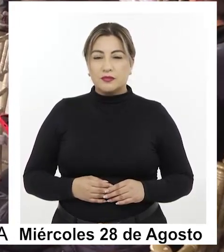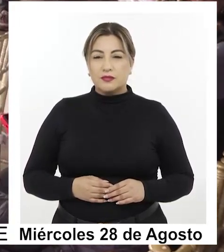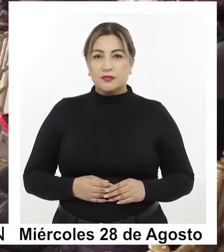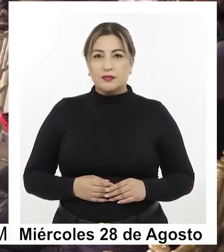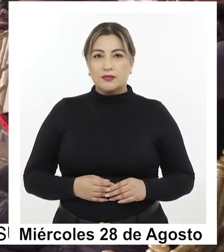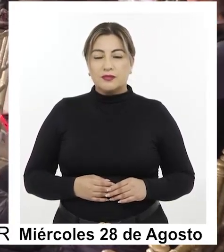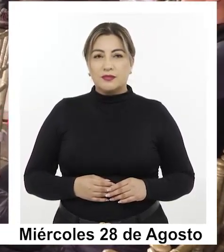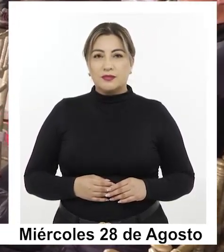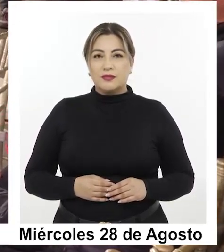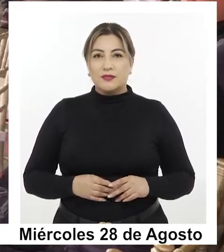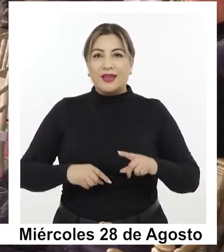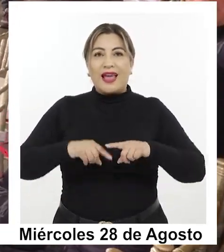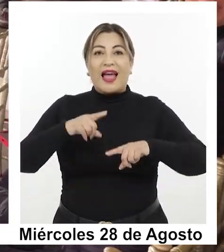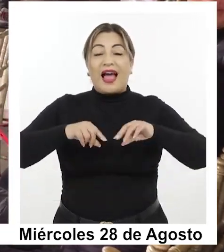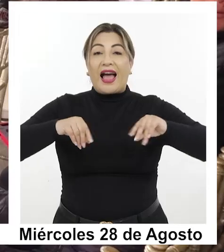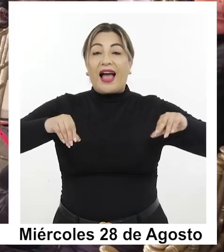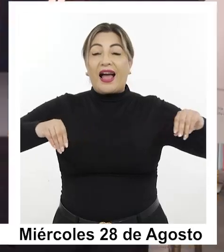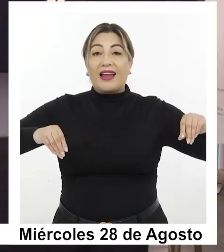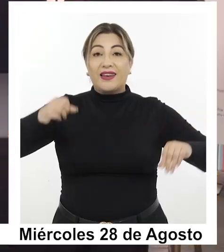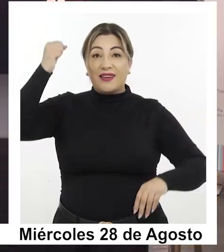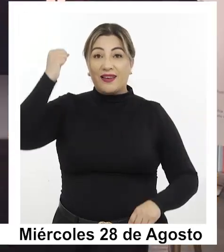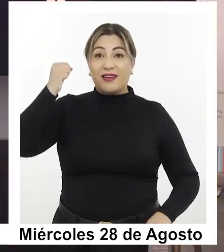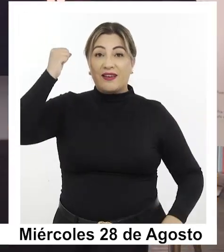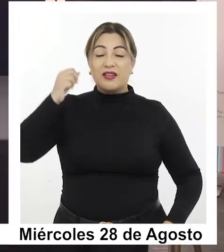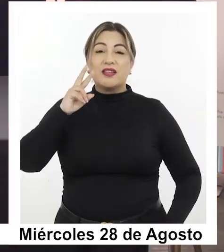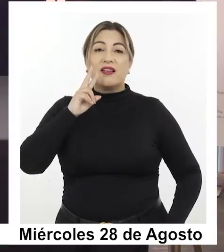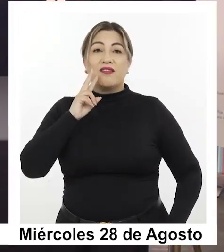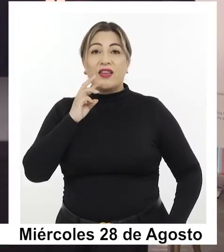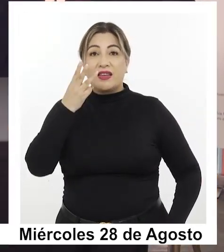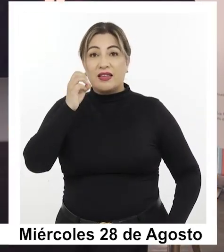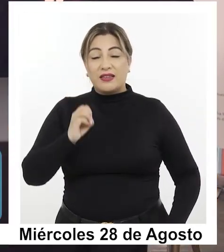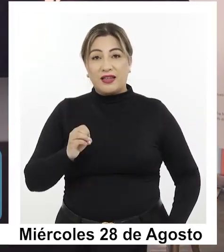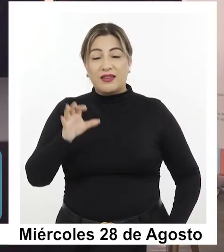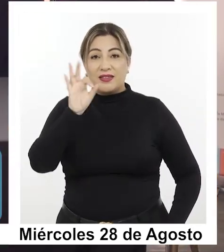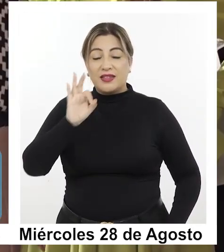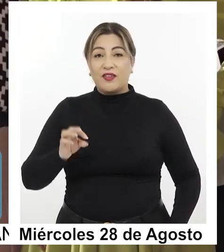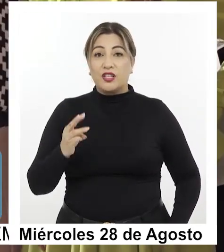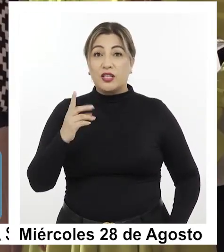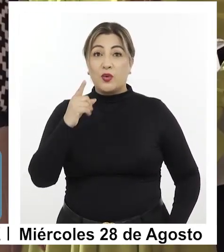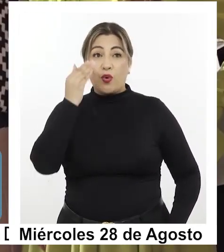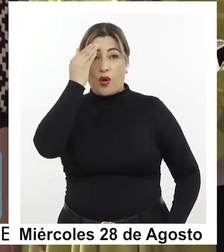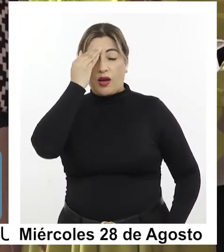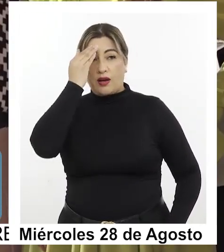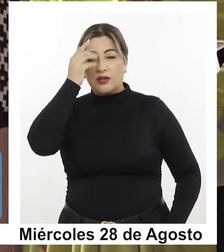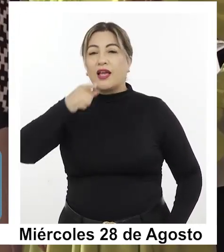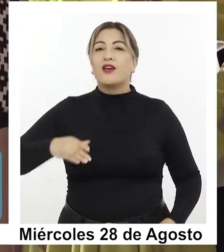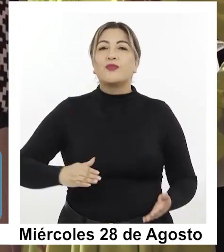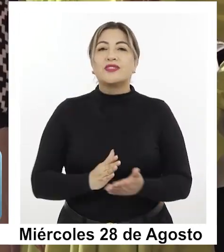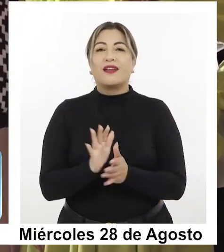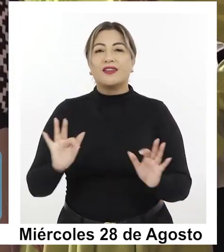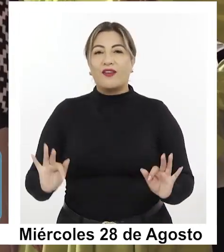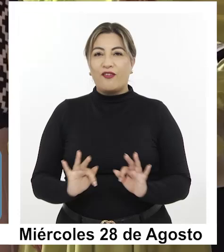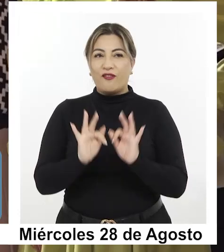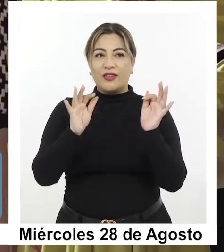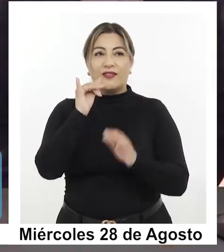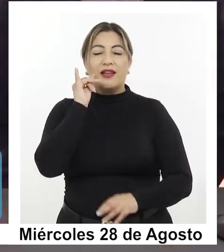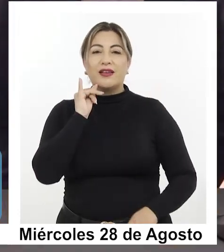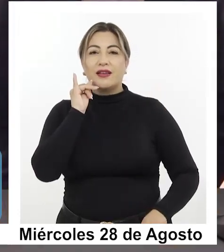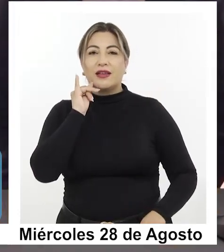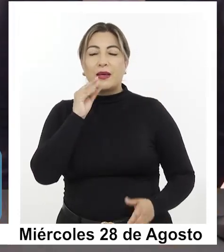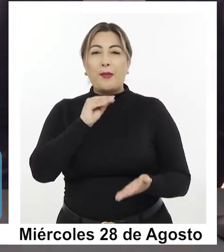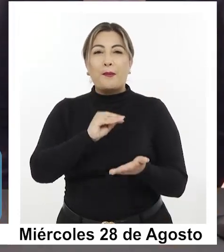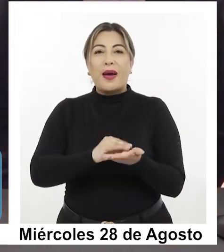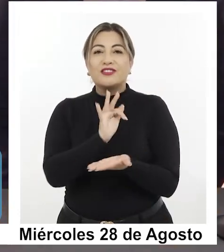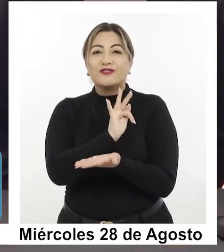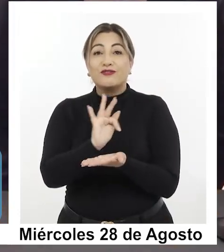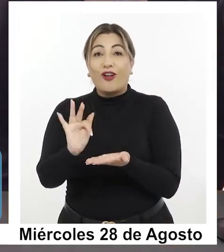En el Arena Cavancha, el viernes 30 y el sábado 31 de agosto, se llevará a cabo el festival Iquique Más